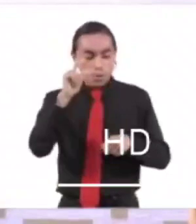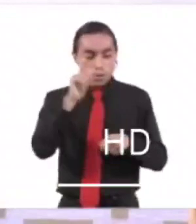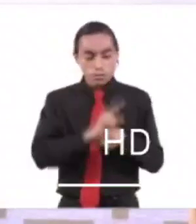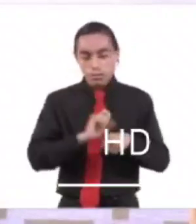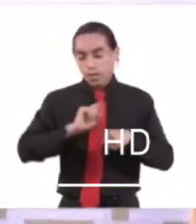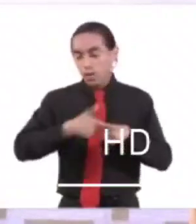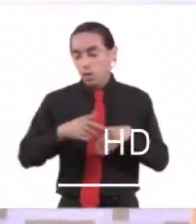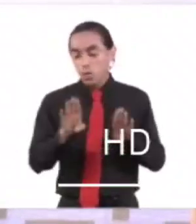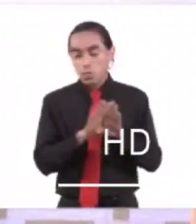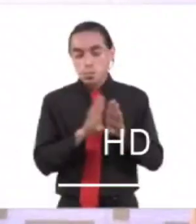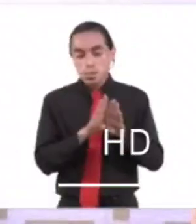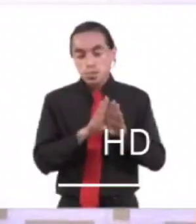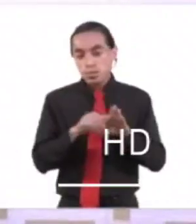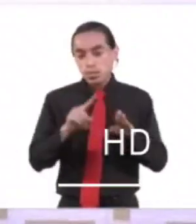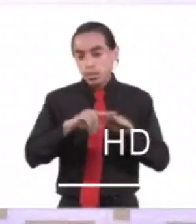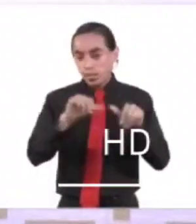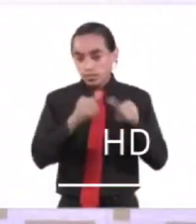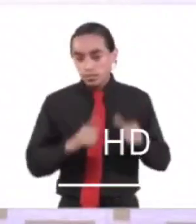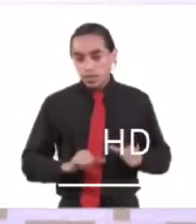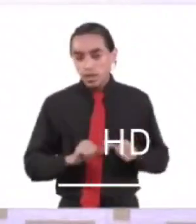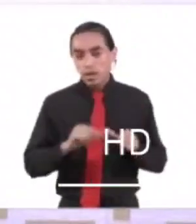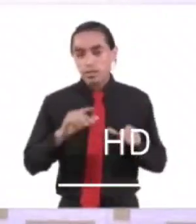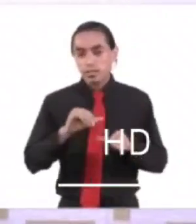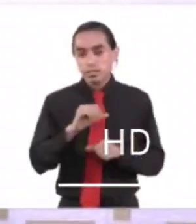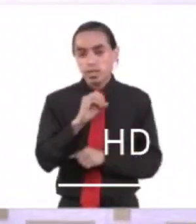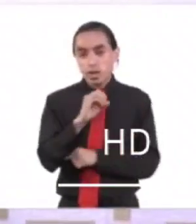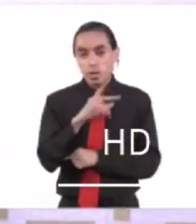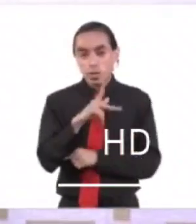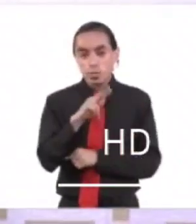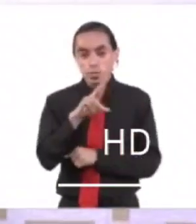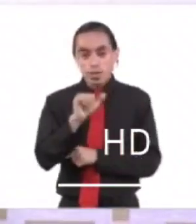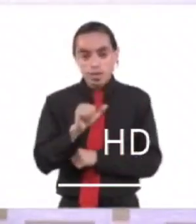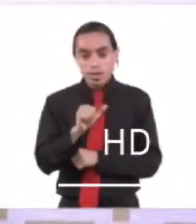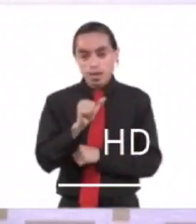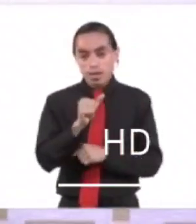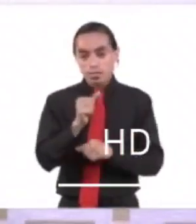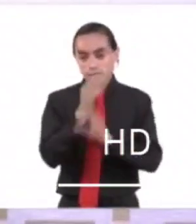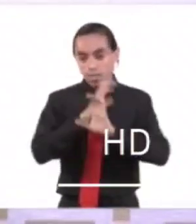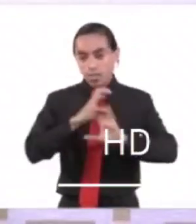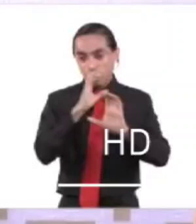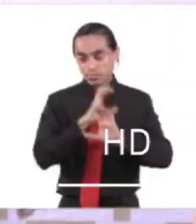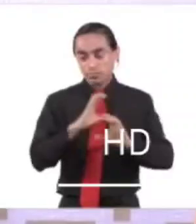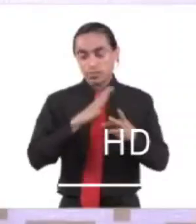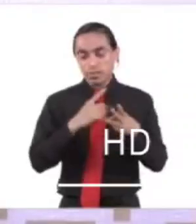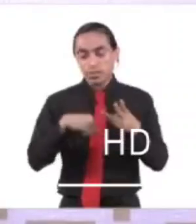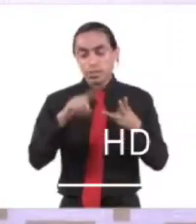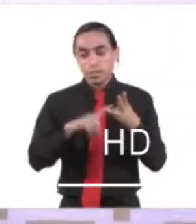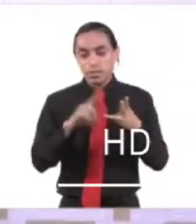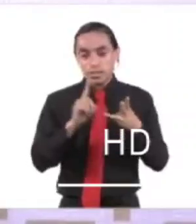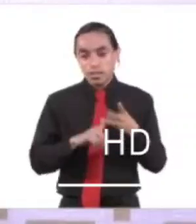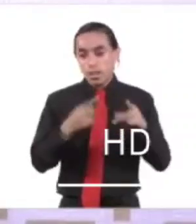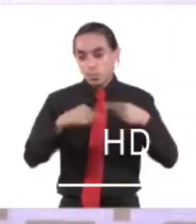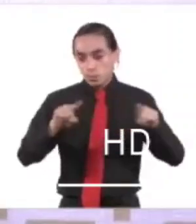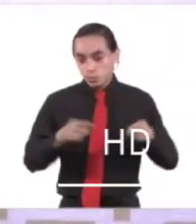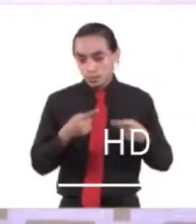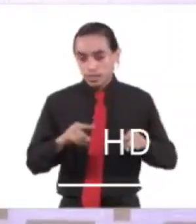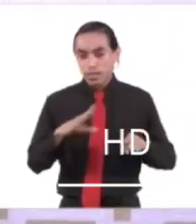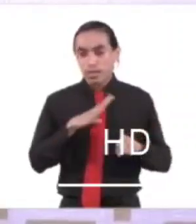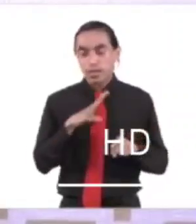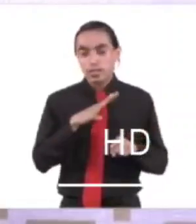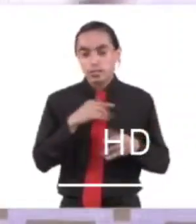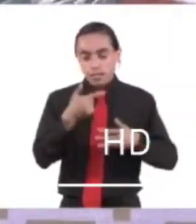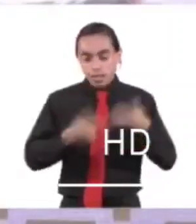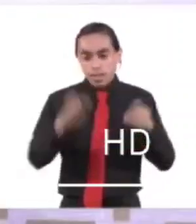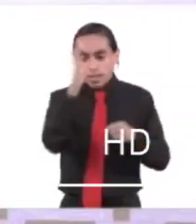las bellas artes, la ópera, el cine, la música de orquesta, las sinfónicas. También